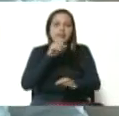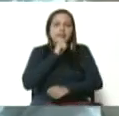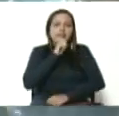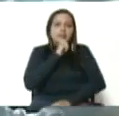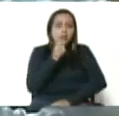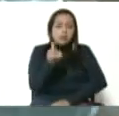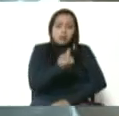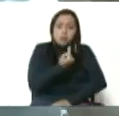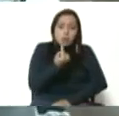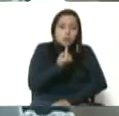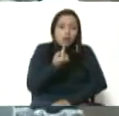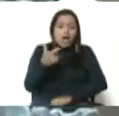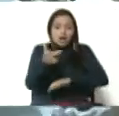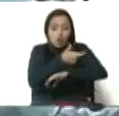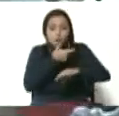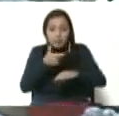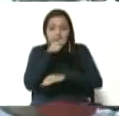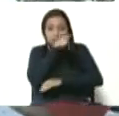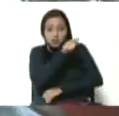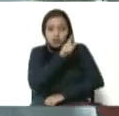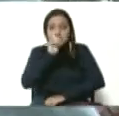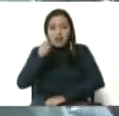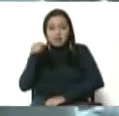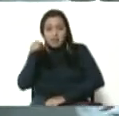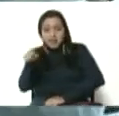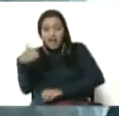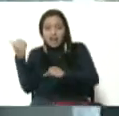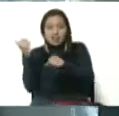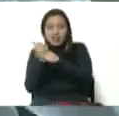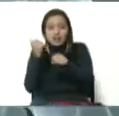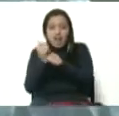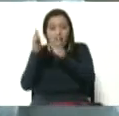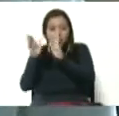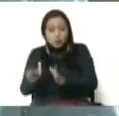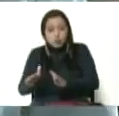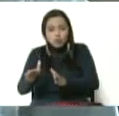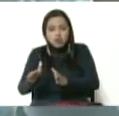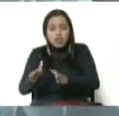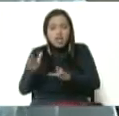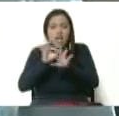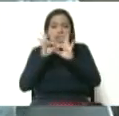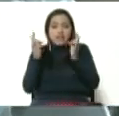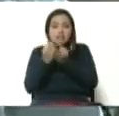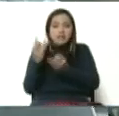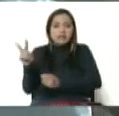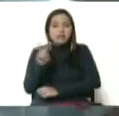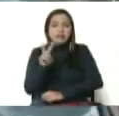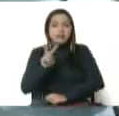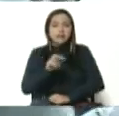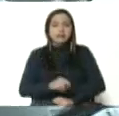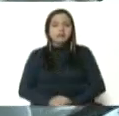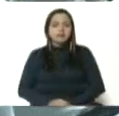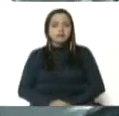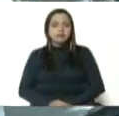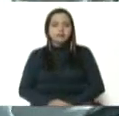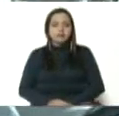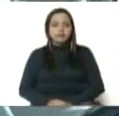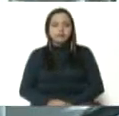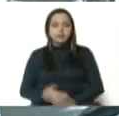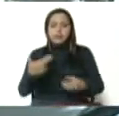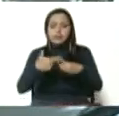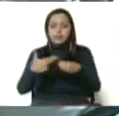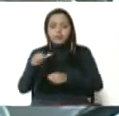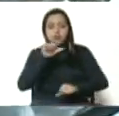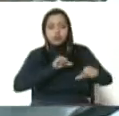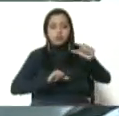solamente al gobierno bolivariano, sino también a la clase obrera, a la familia venezolana. Desde Petroquímica de